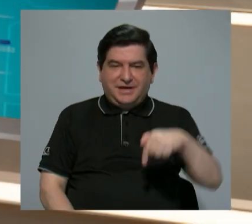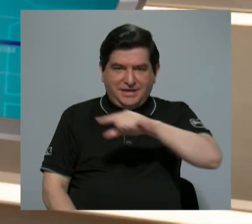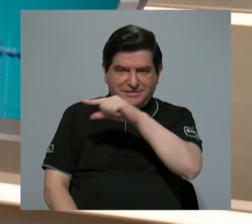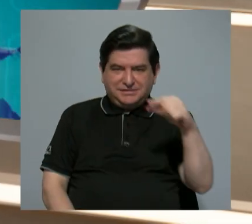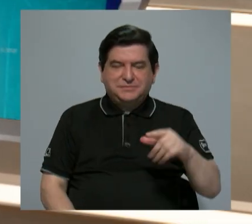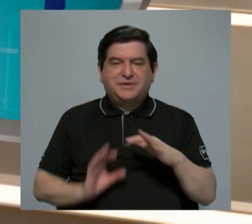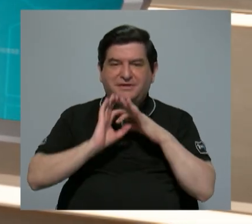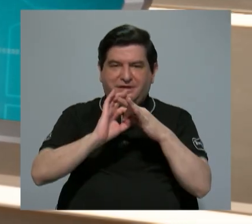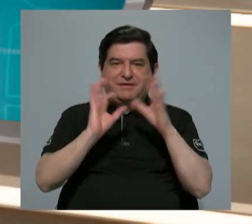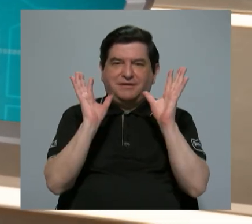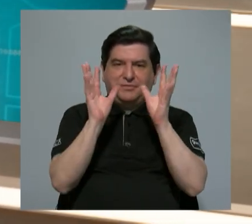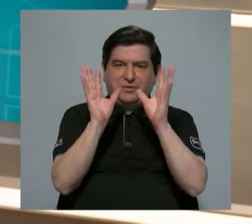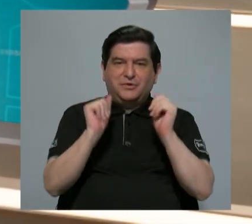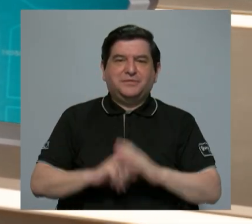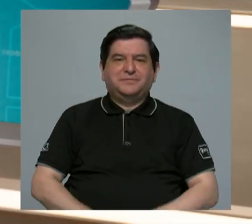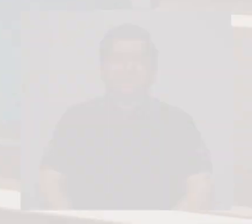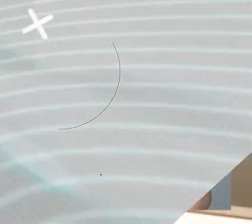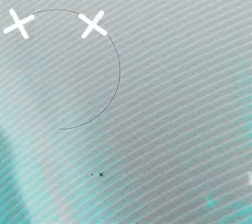voleibol.